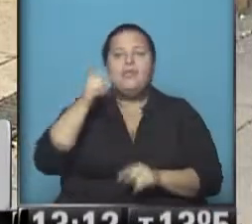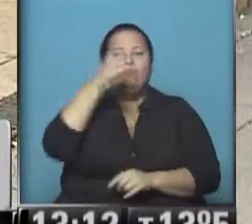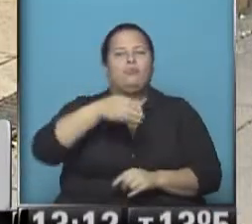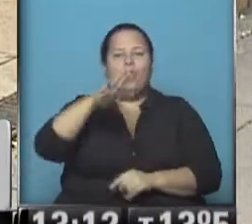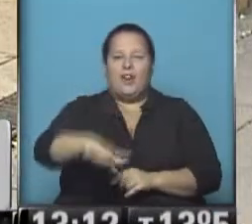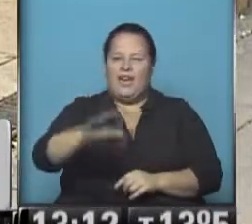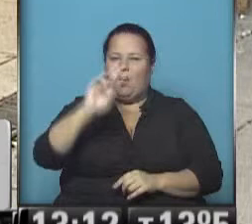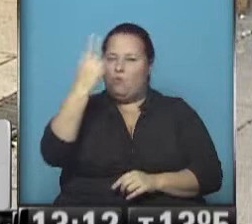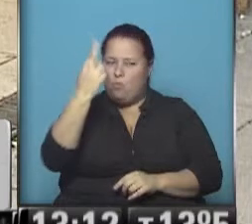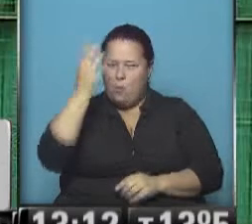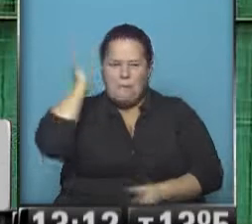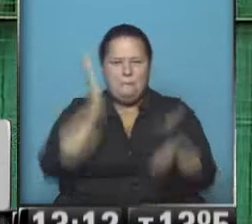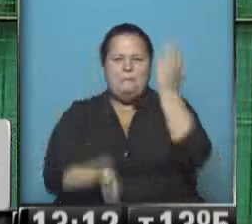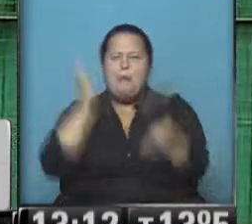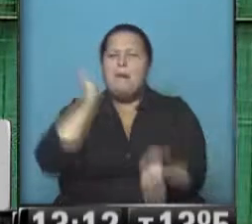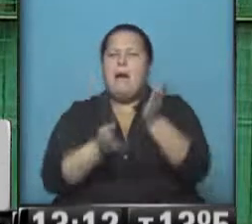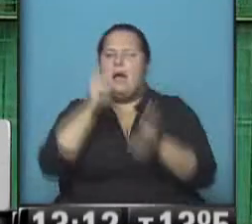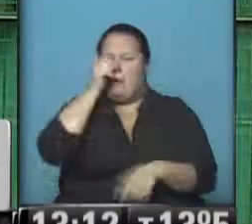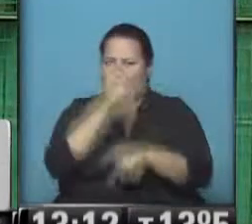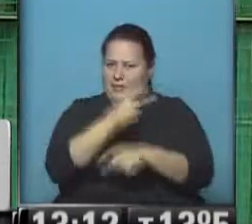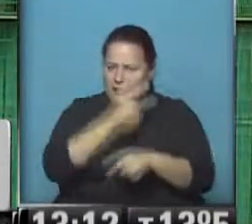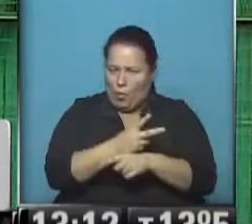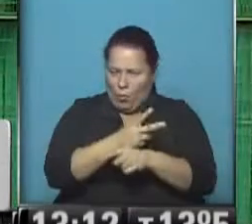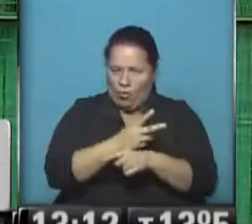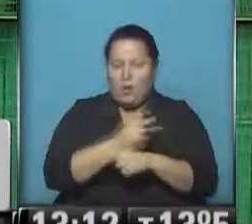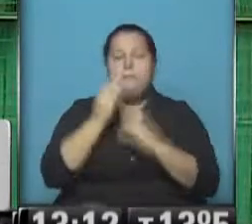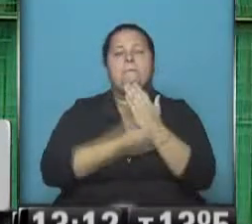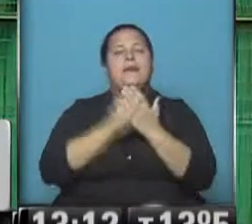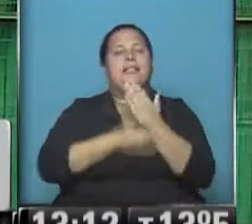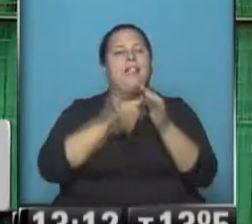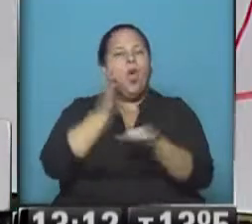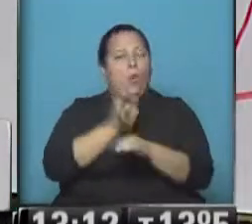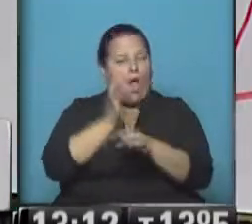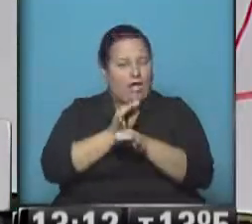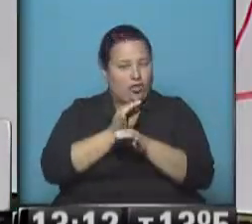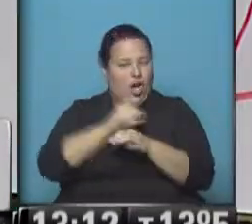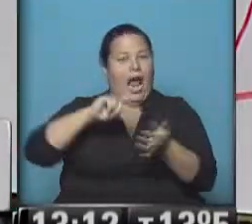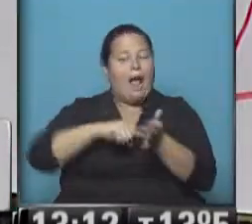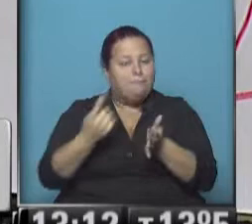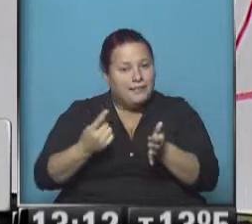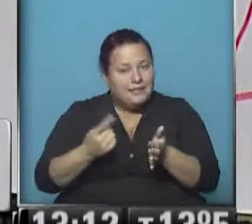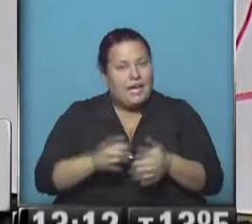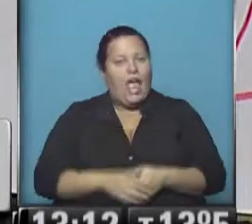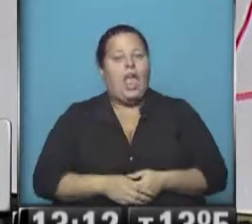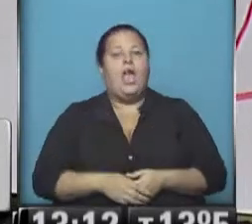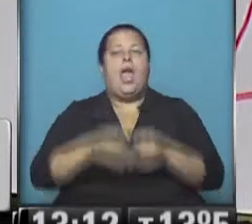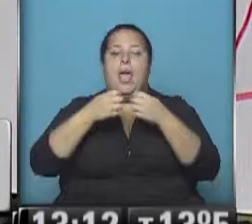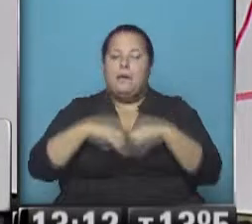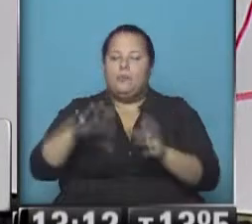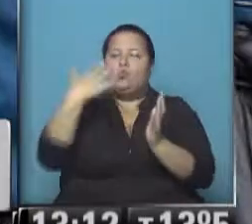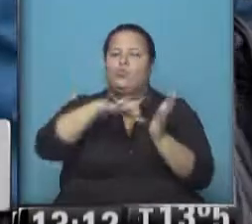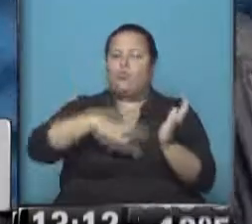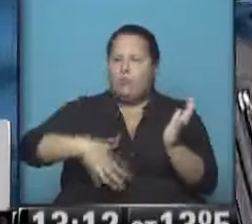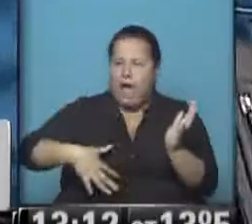asistía el niño que fue muerto a golpes por su padrastro. El Ministerio de Educación de la Ciudad de Buenos Aires les inició un